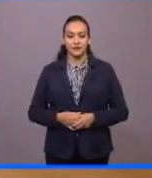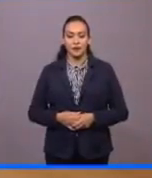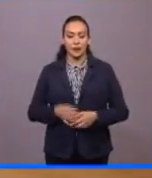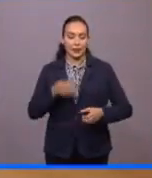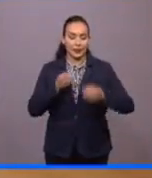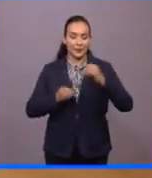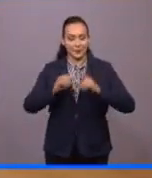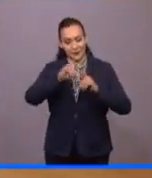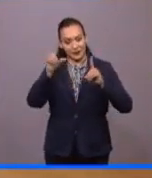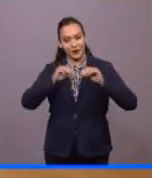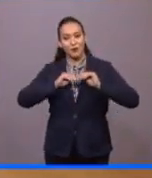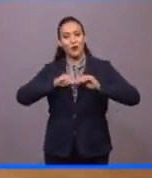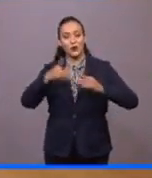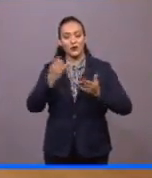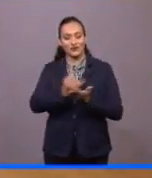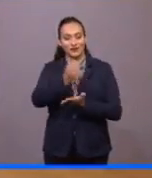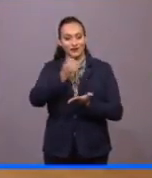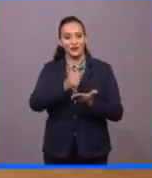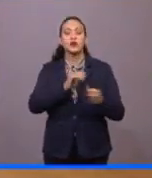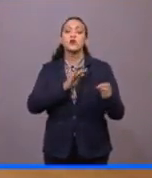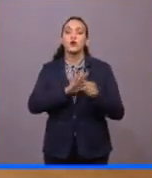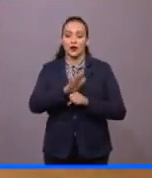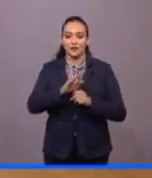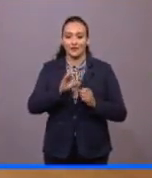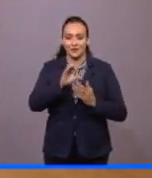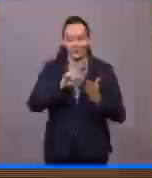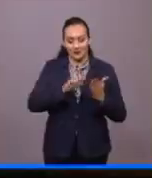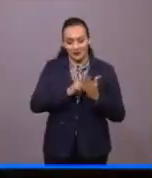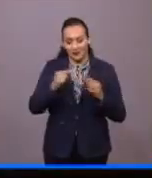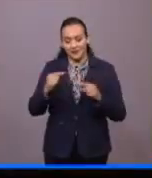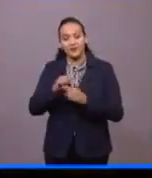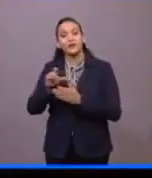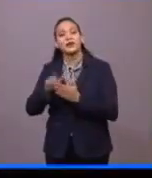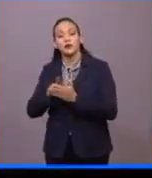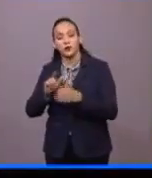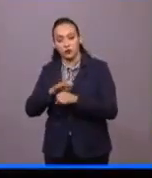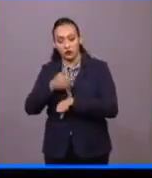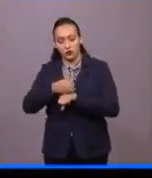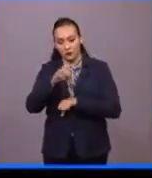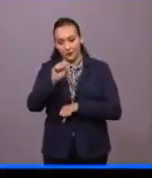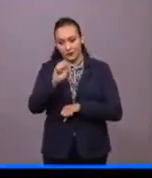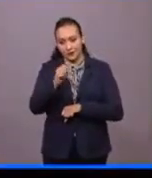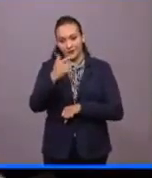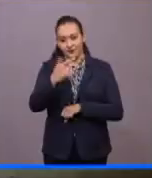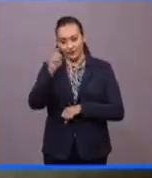La Suprema Corte publicó la sentencia del Pleno en la controversia constitucional